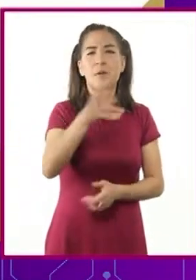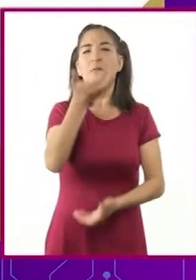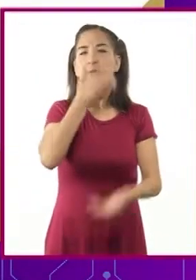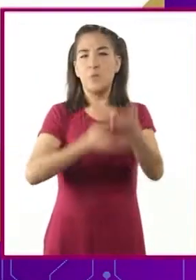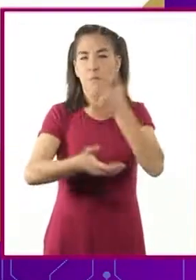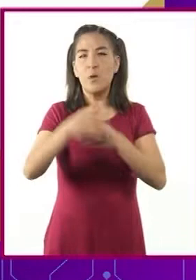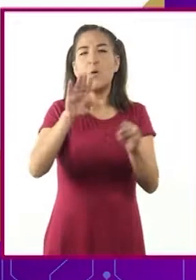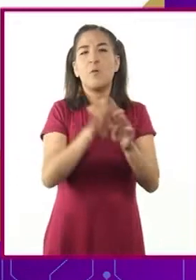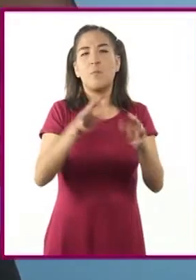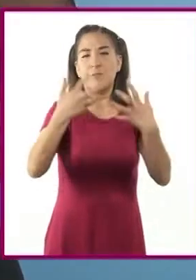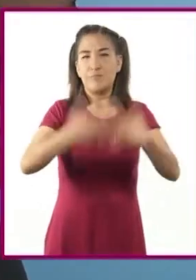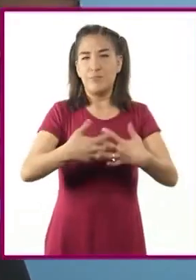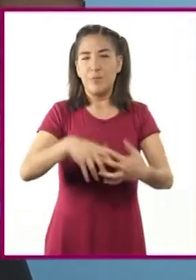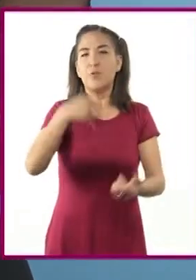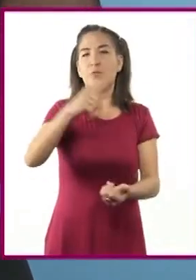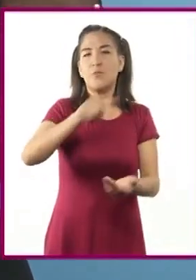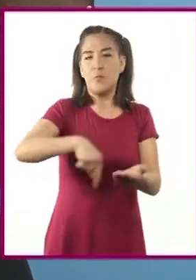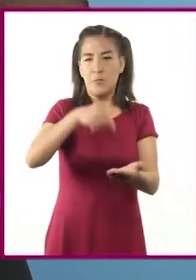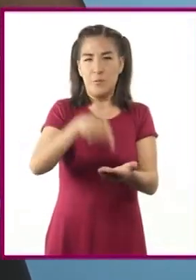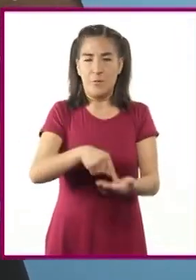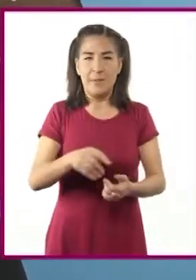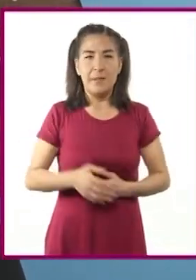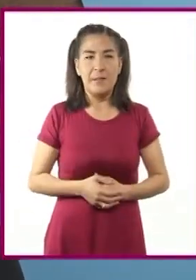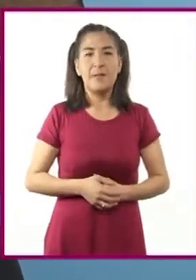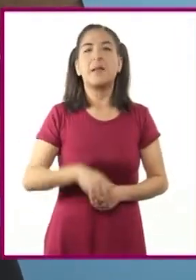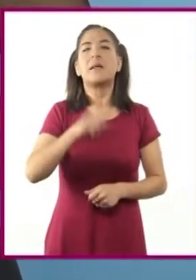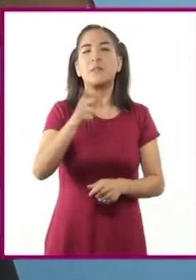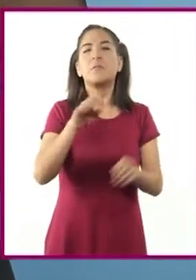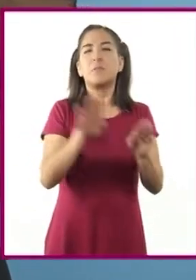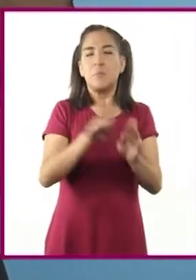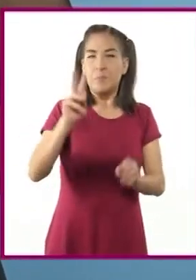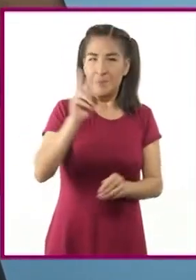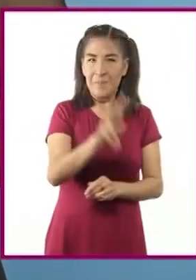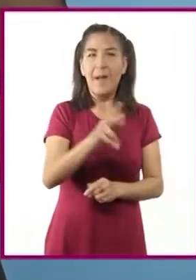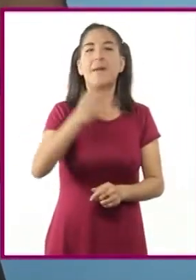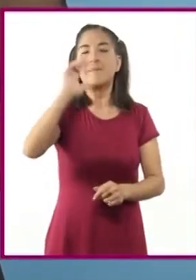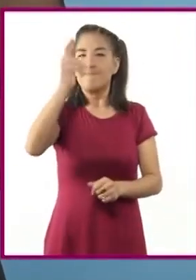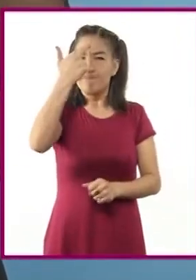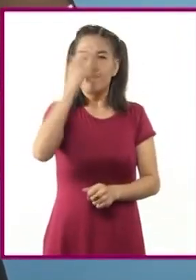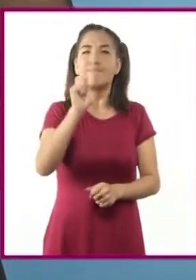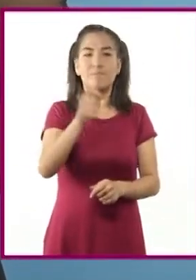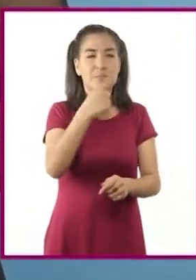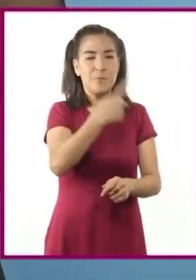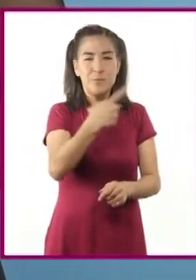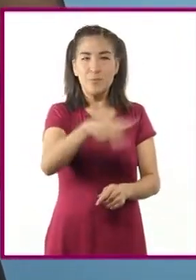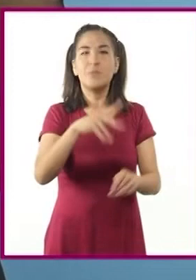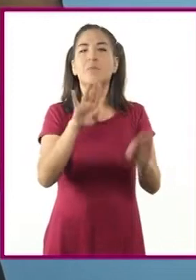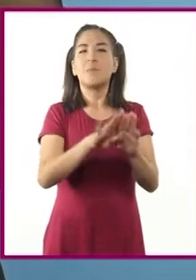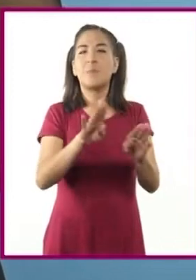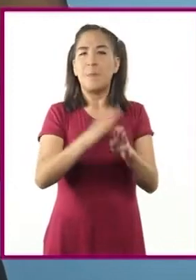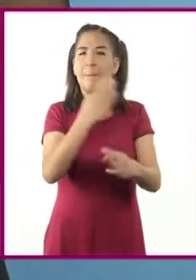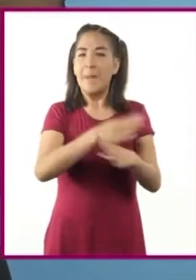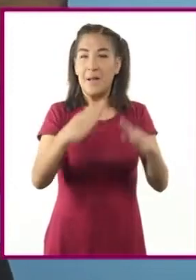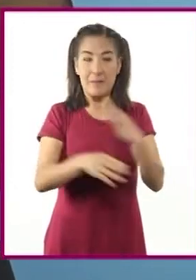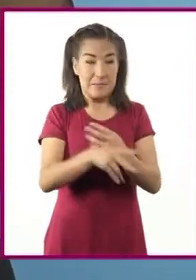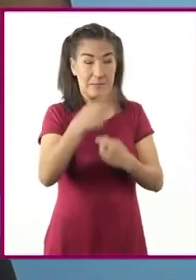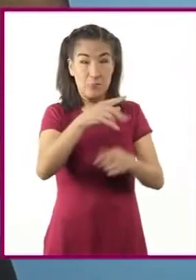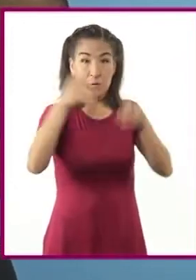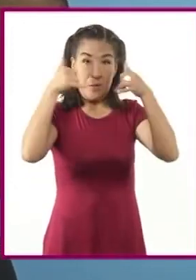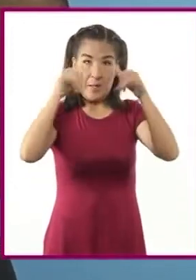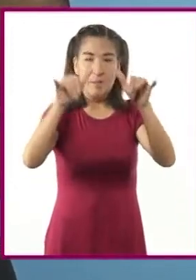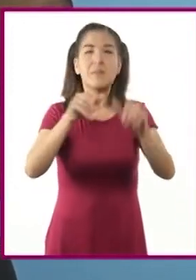e industrias locales. Recordemos que muchas de las materias primas obtenidas directamente del campo